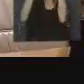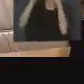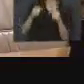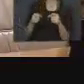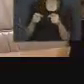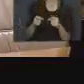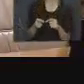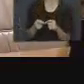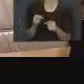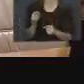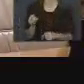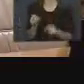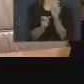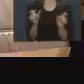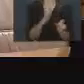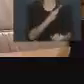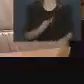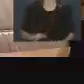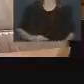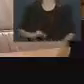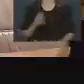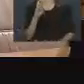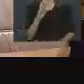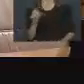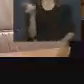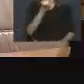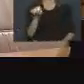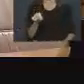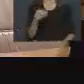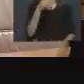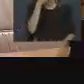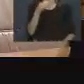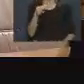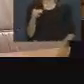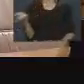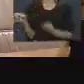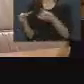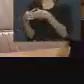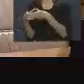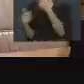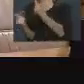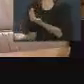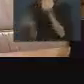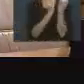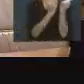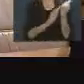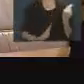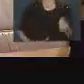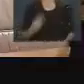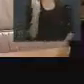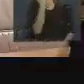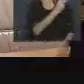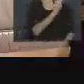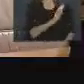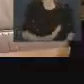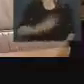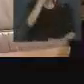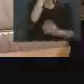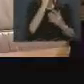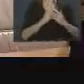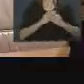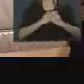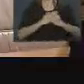dicho nuest nuestros diputados compañeros del partido socialista partido de gobierno partido de la presidenta bachel yo